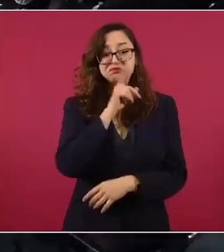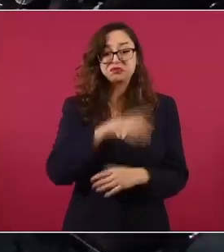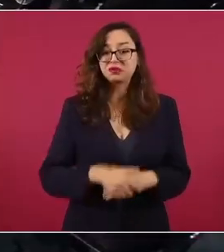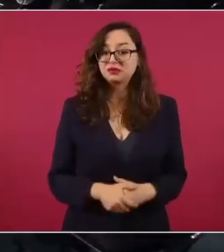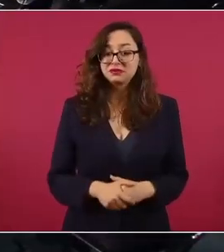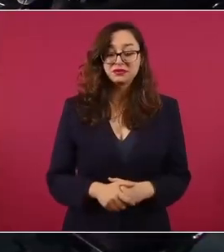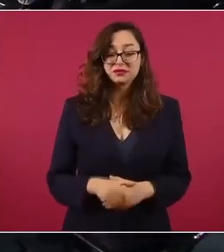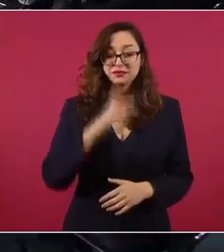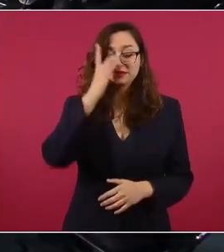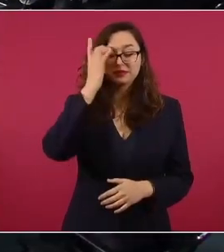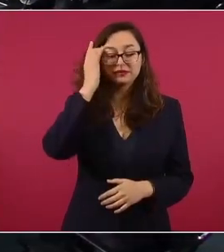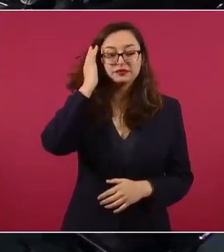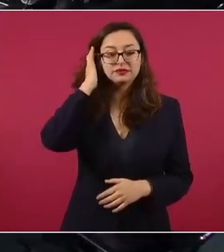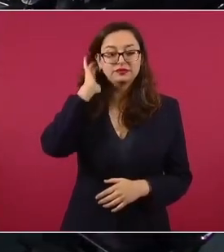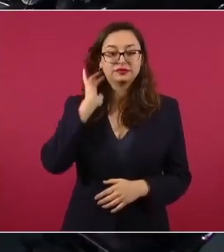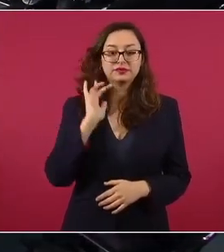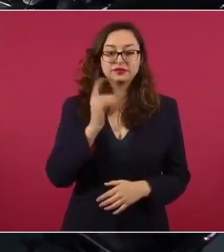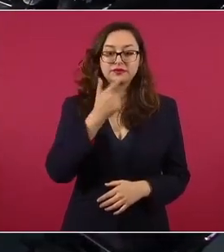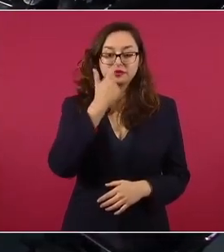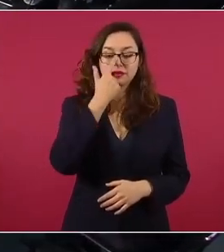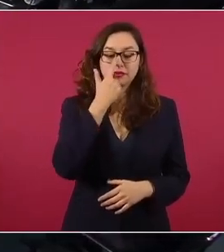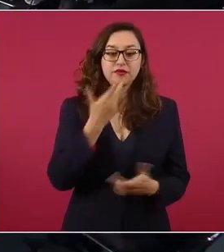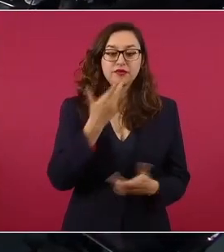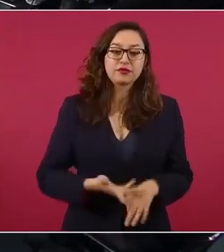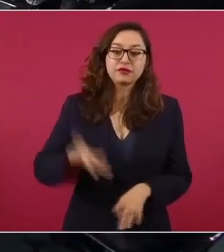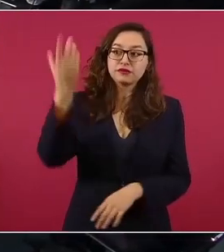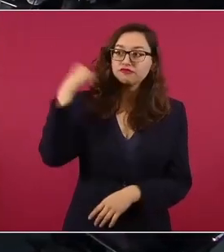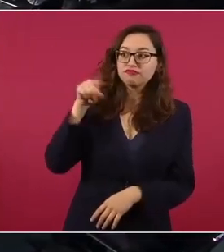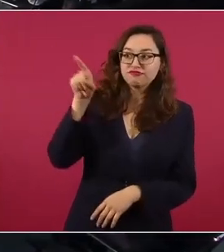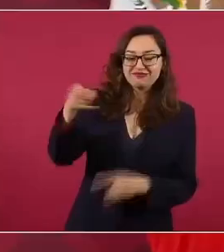Es como cuando vinieron los del Frena,